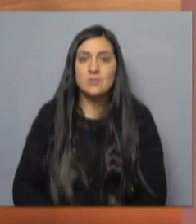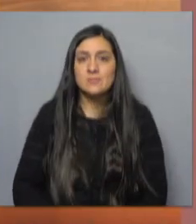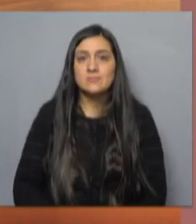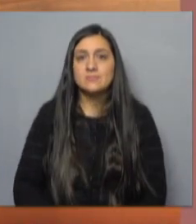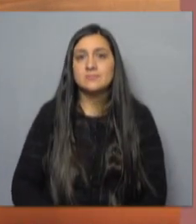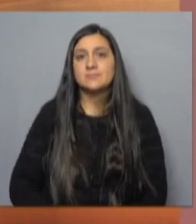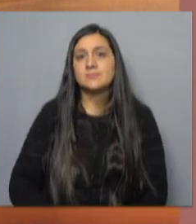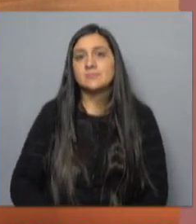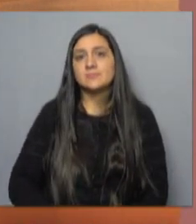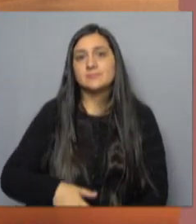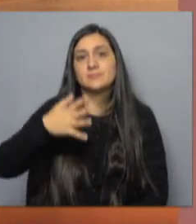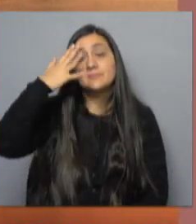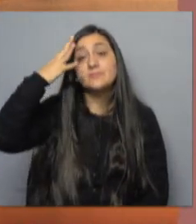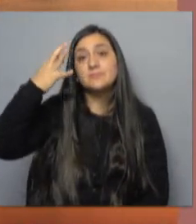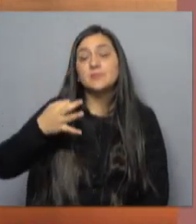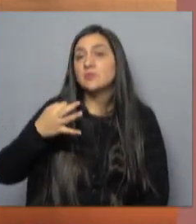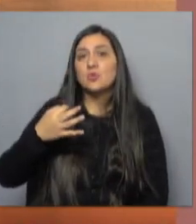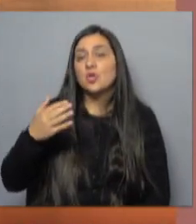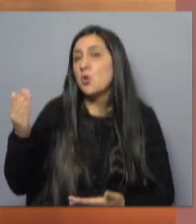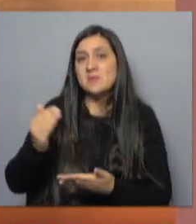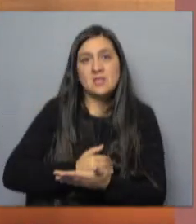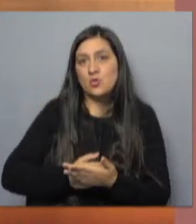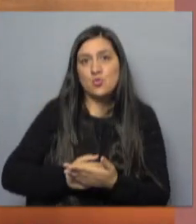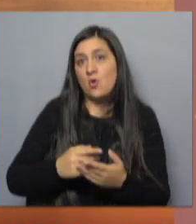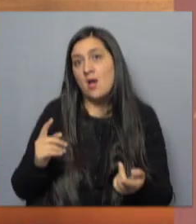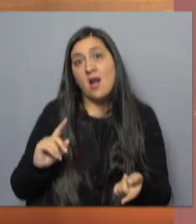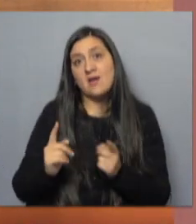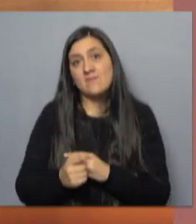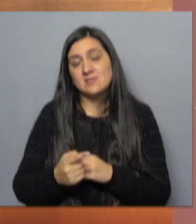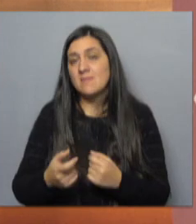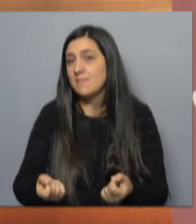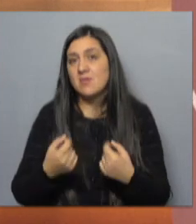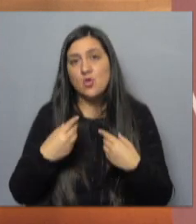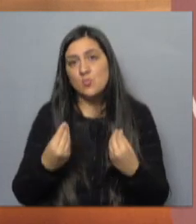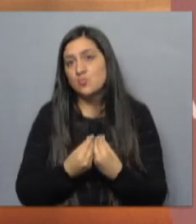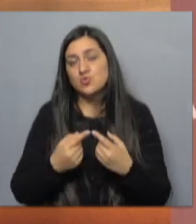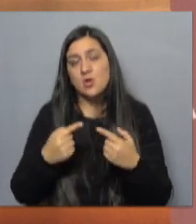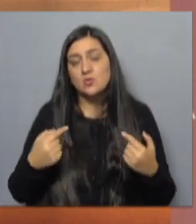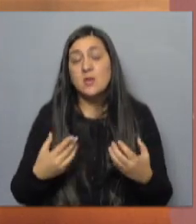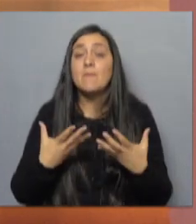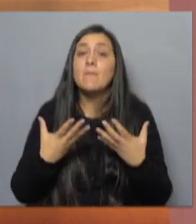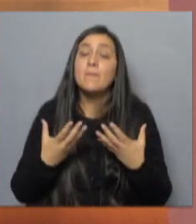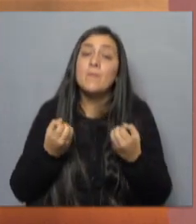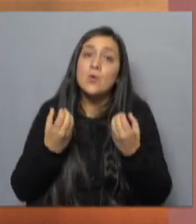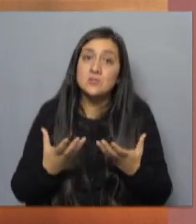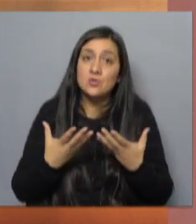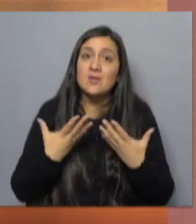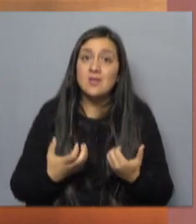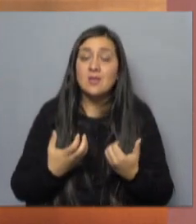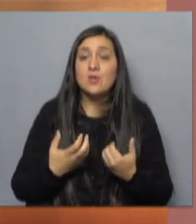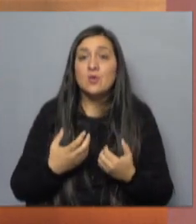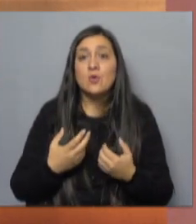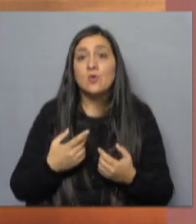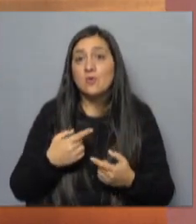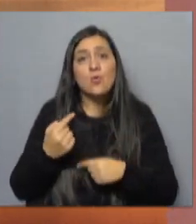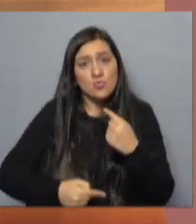creo que no me quitó, al revés, me brindó y me dio, por eso uno trata de mantenerla ahí. Mantener la